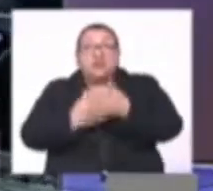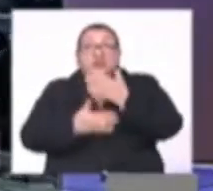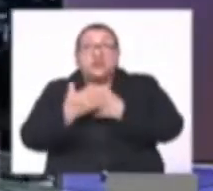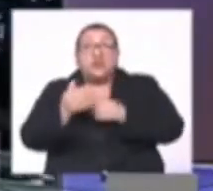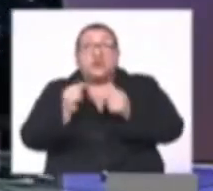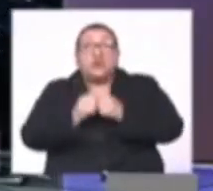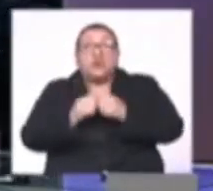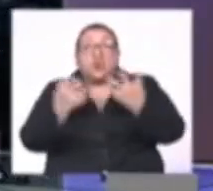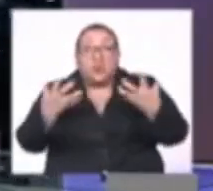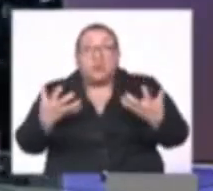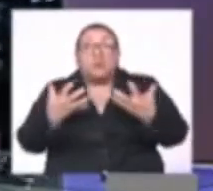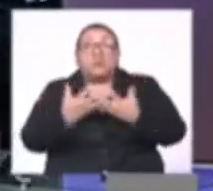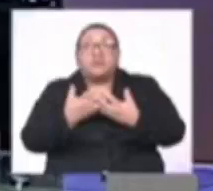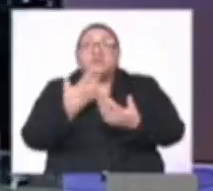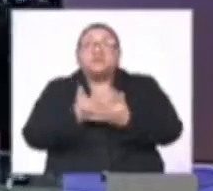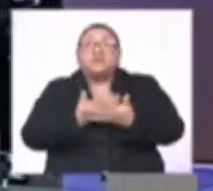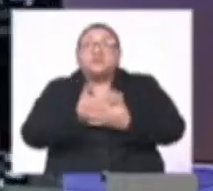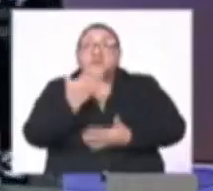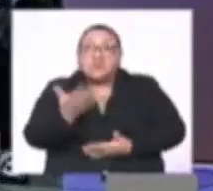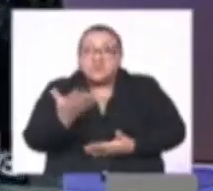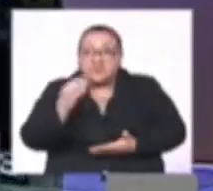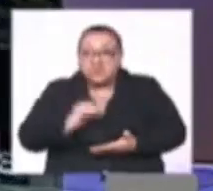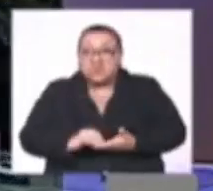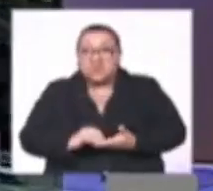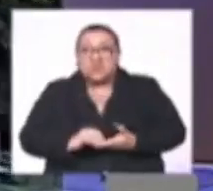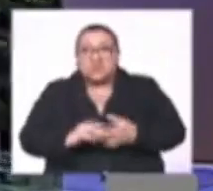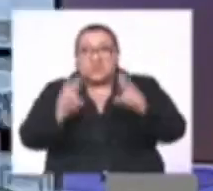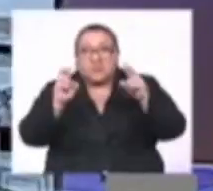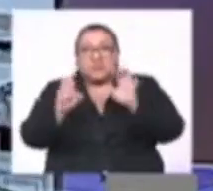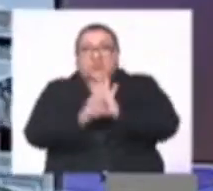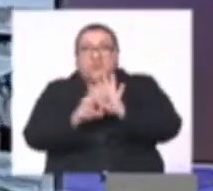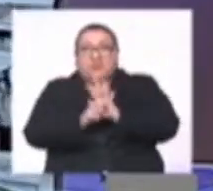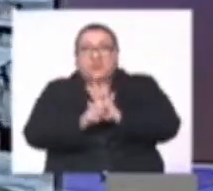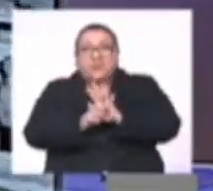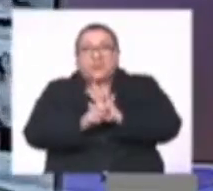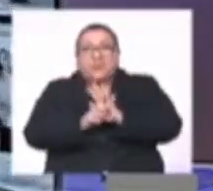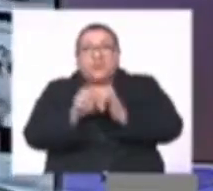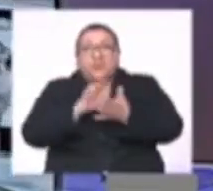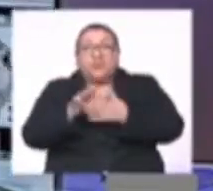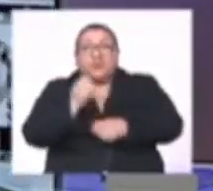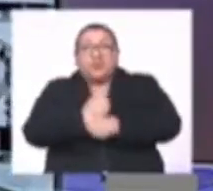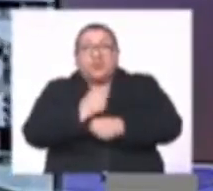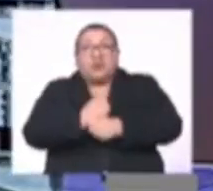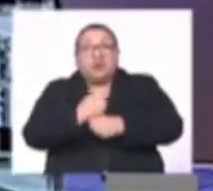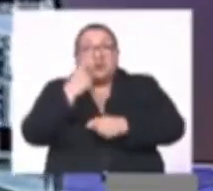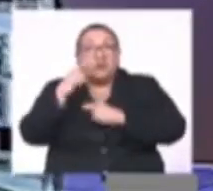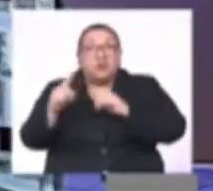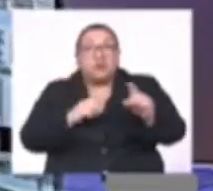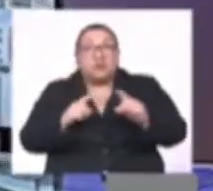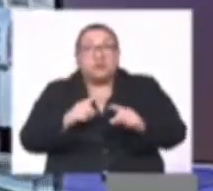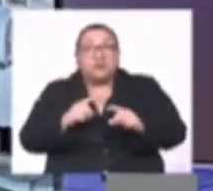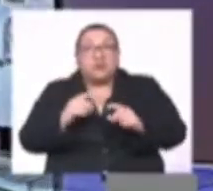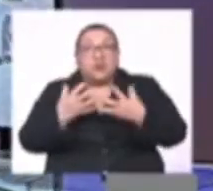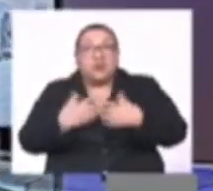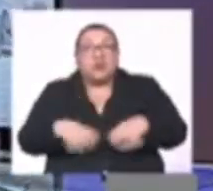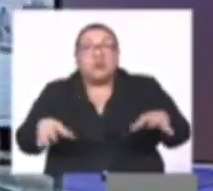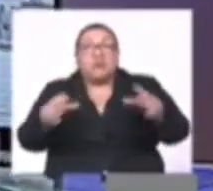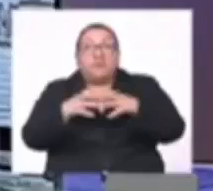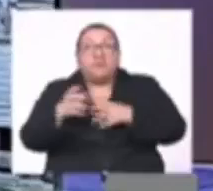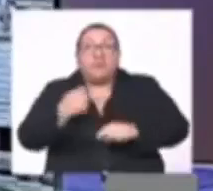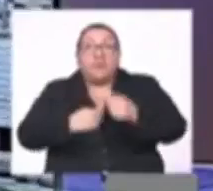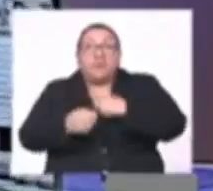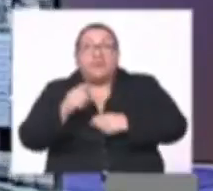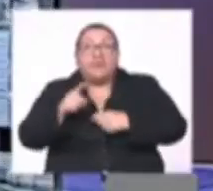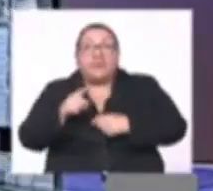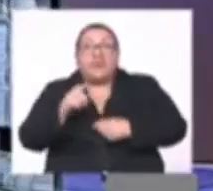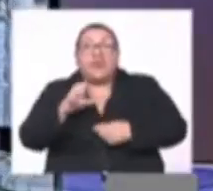sustitutorio consensuado que propone establecer el marco legal de la autorización de la producción, supervisión, industrialización y